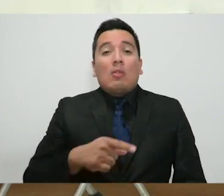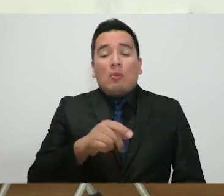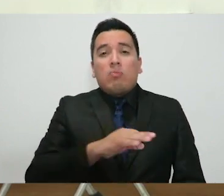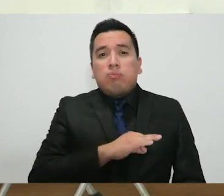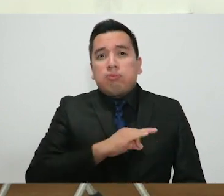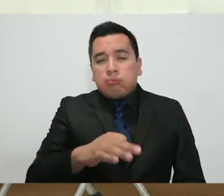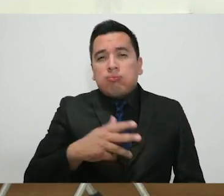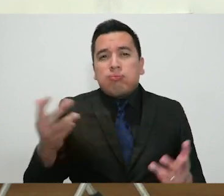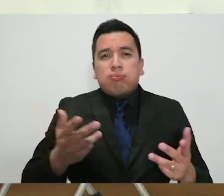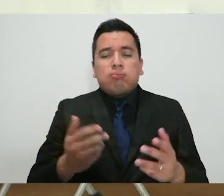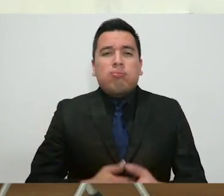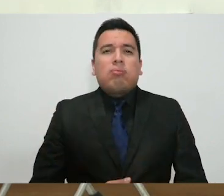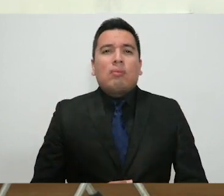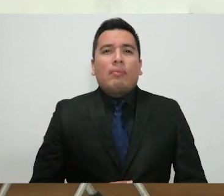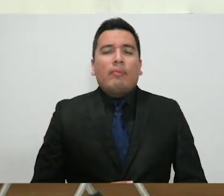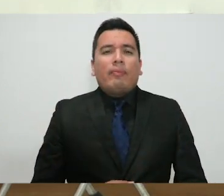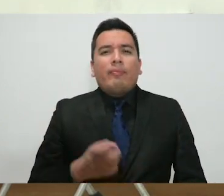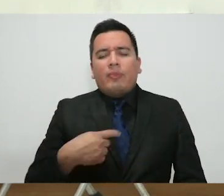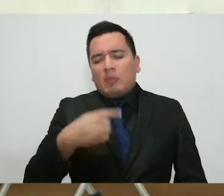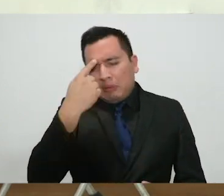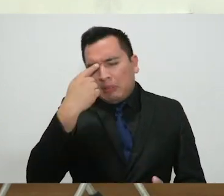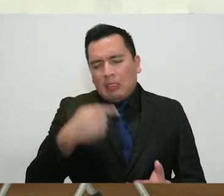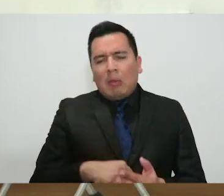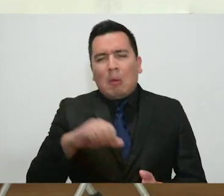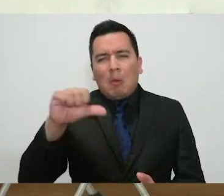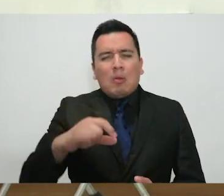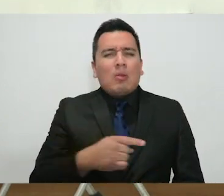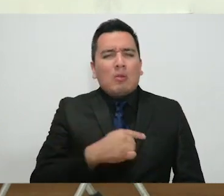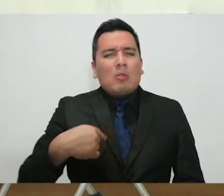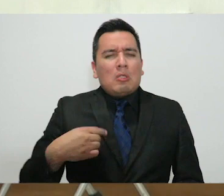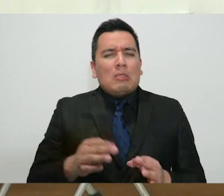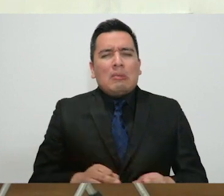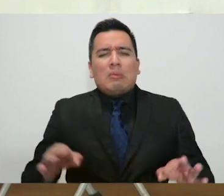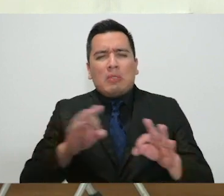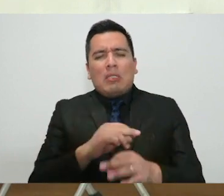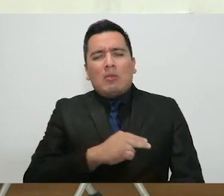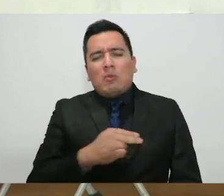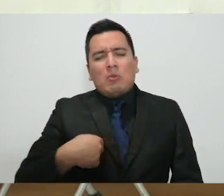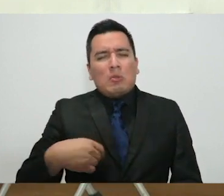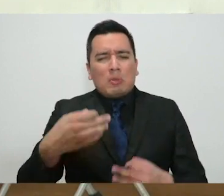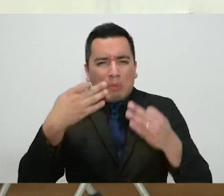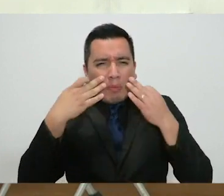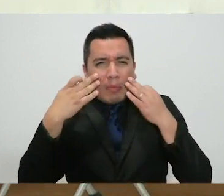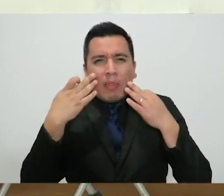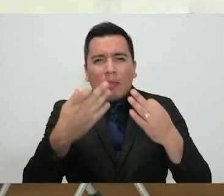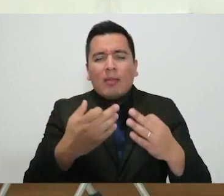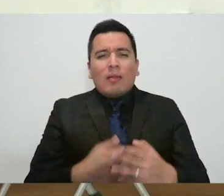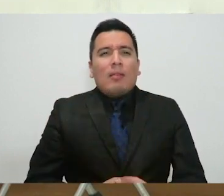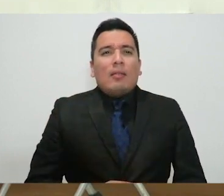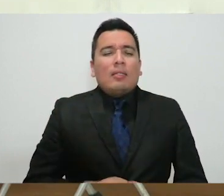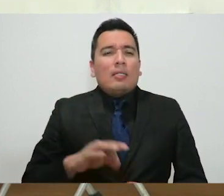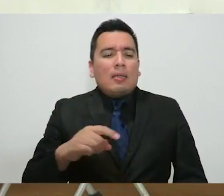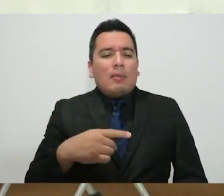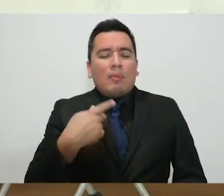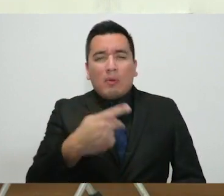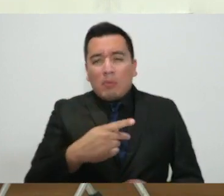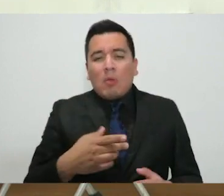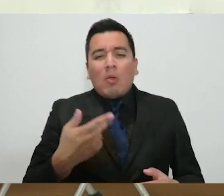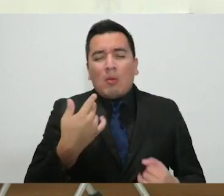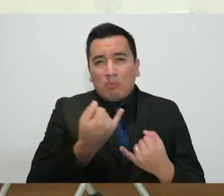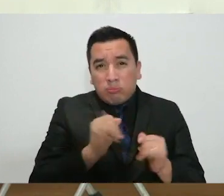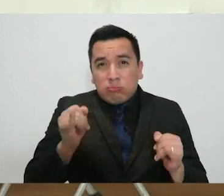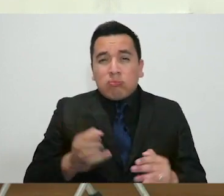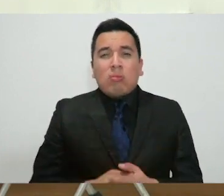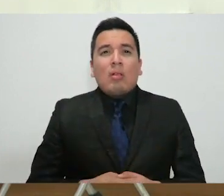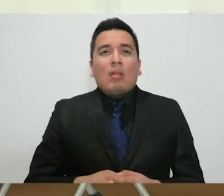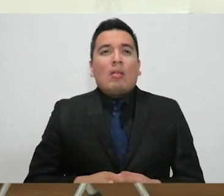les permiten actuar. Y en ese sentido yo creo que hoy en día es muy importante ver que con independencia de estos